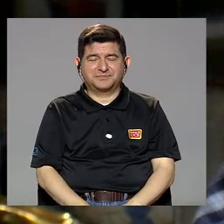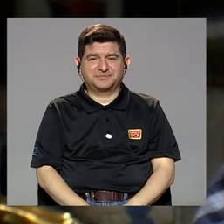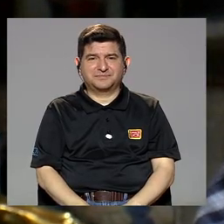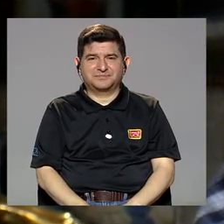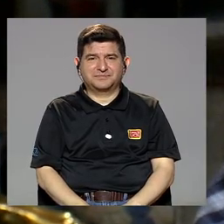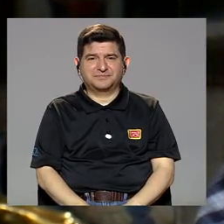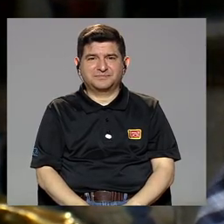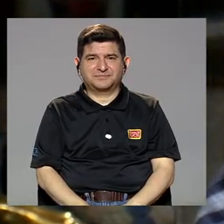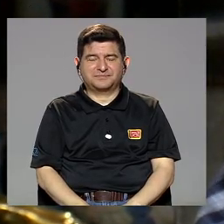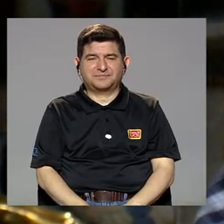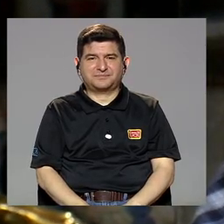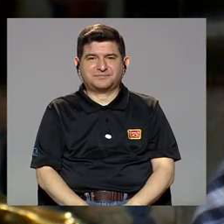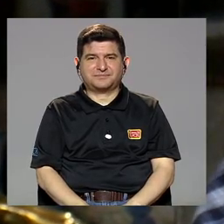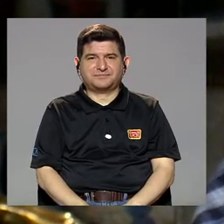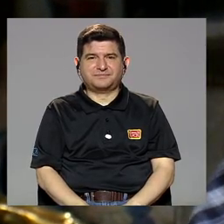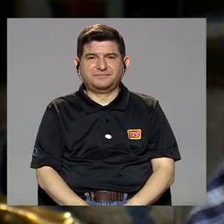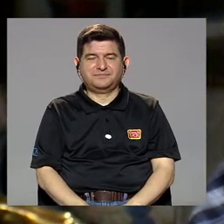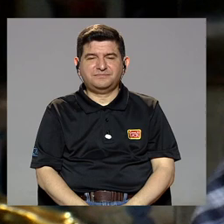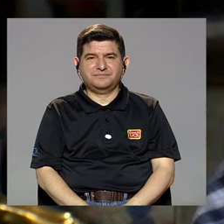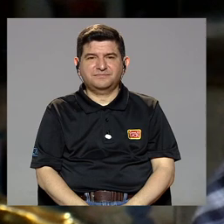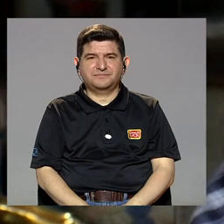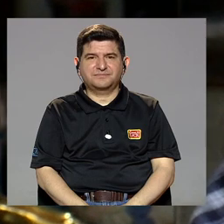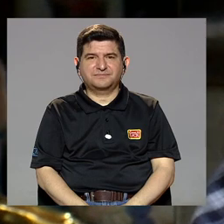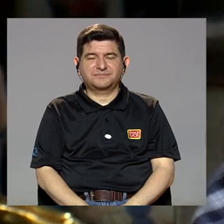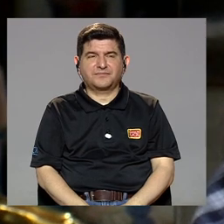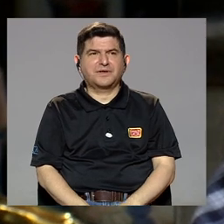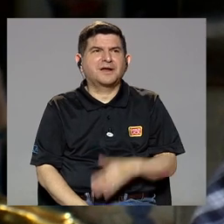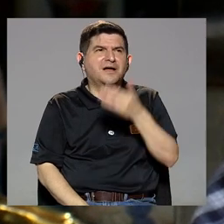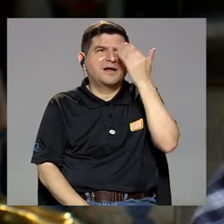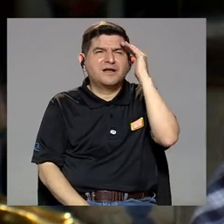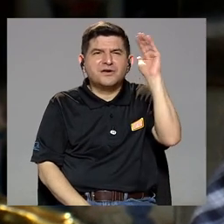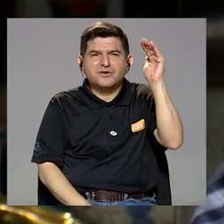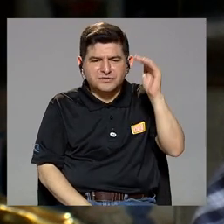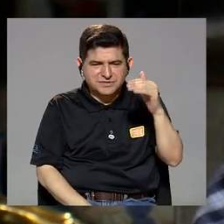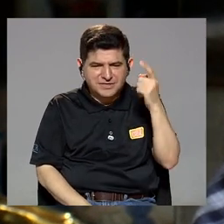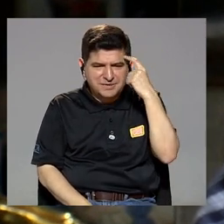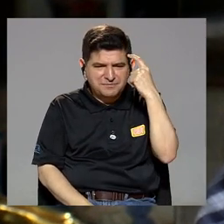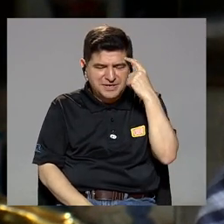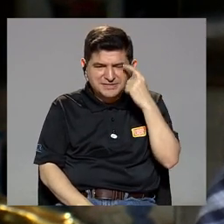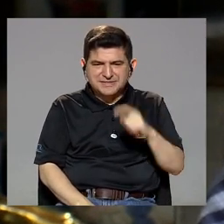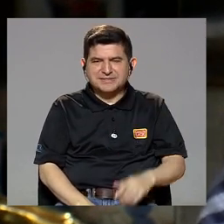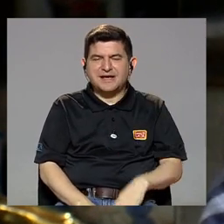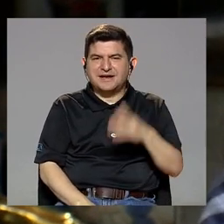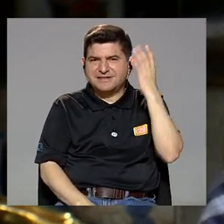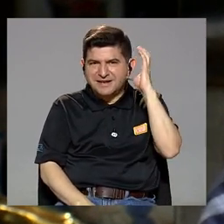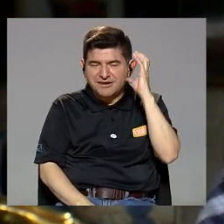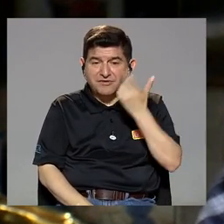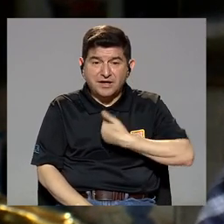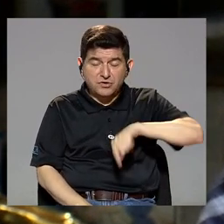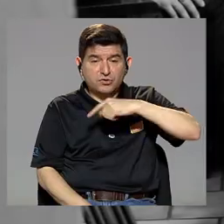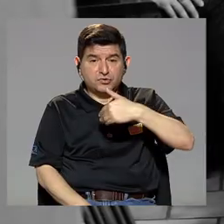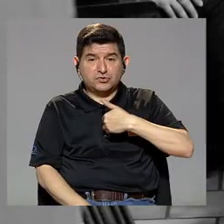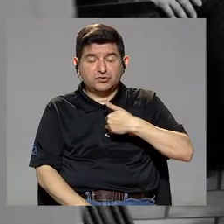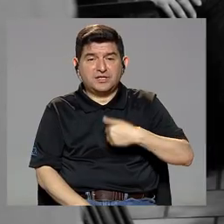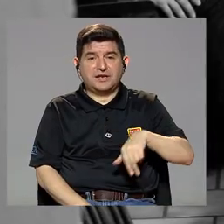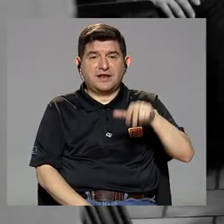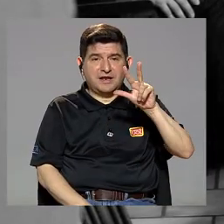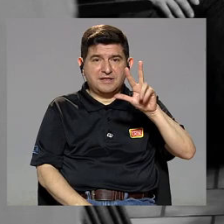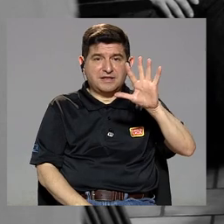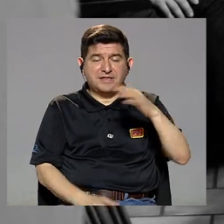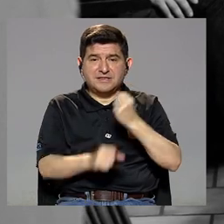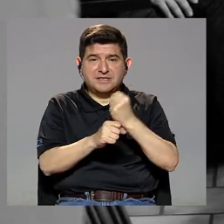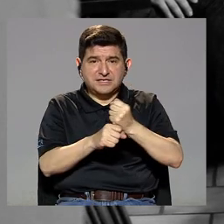qué no sé qué se imagina de la radio nosotros en la radio tenemos 35 empleados